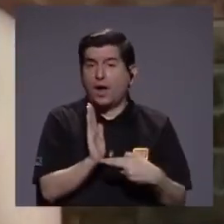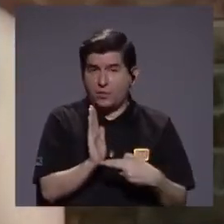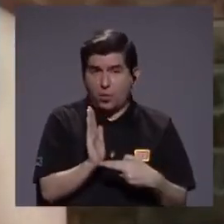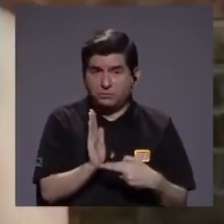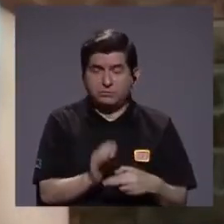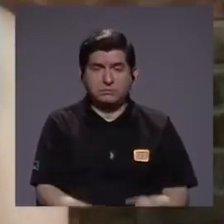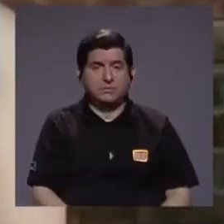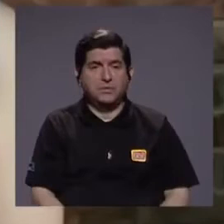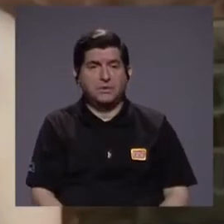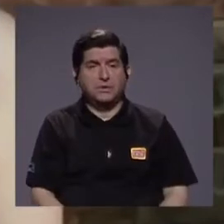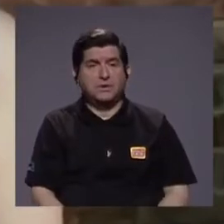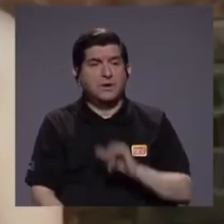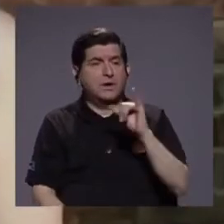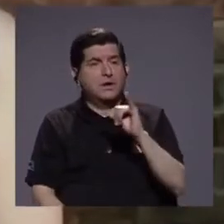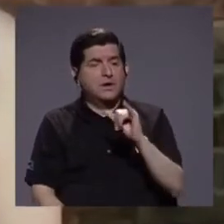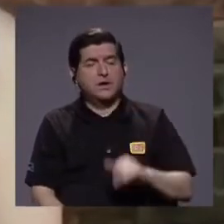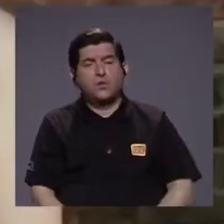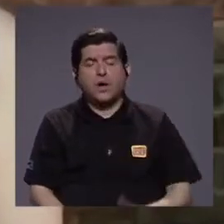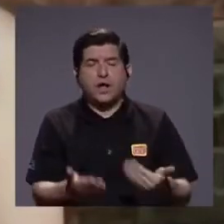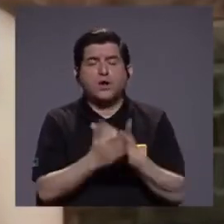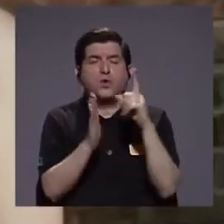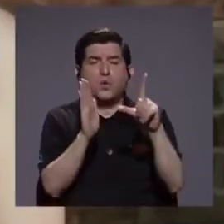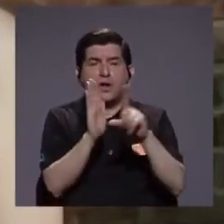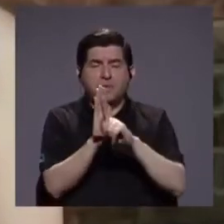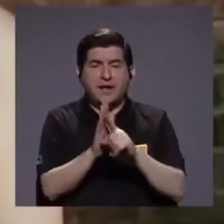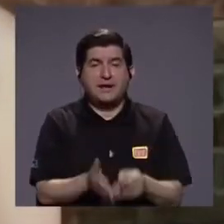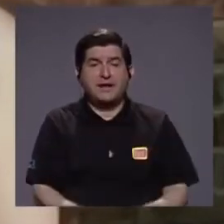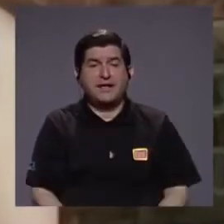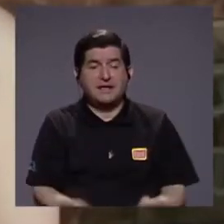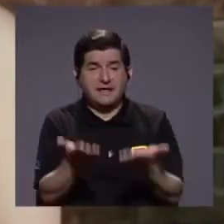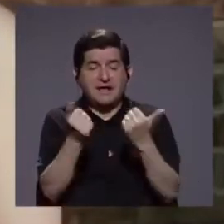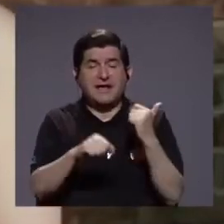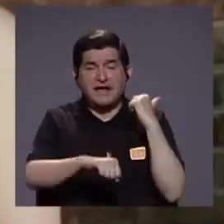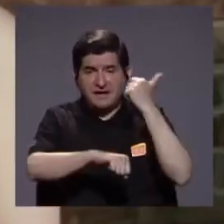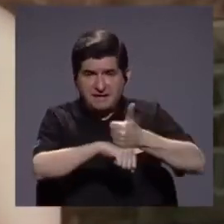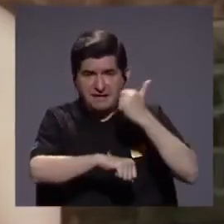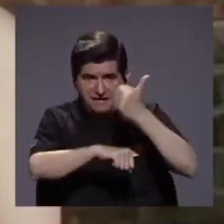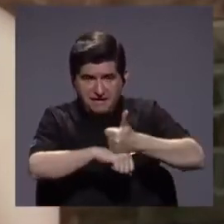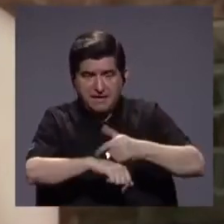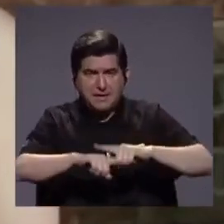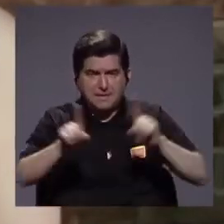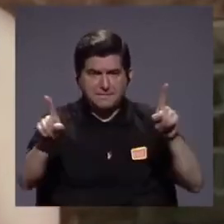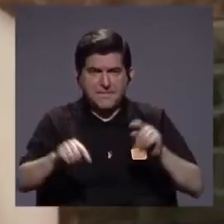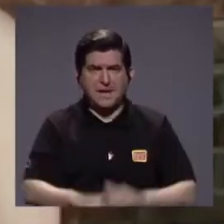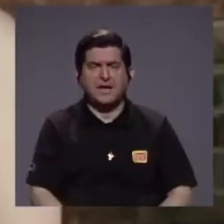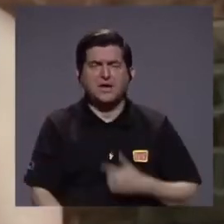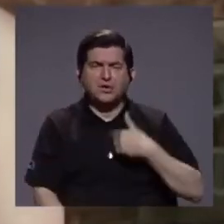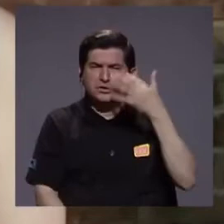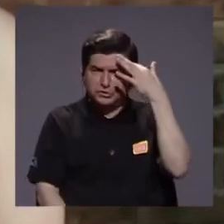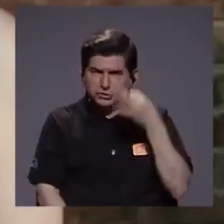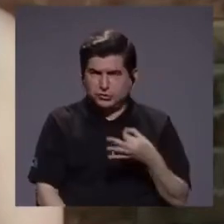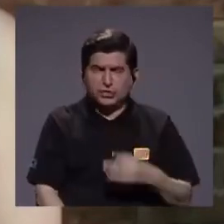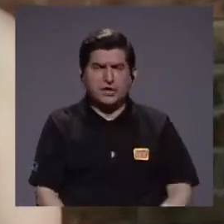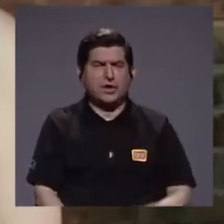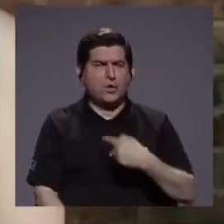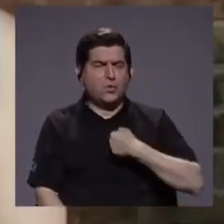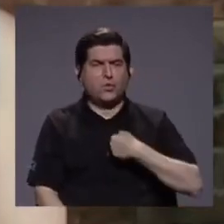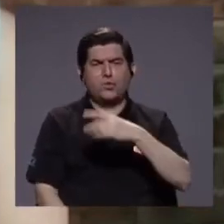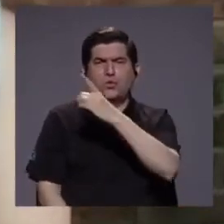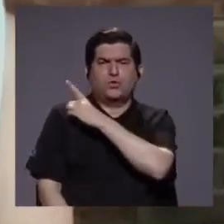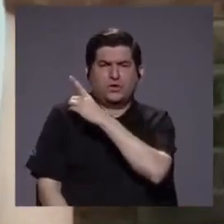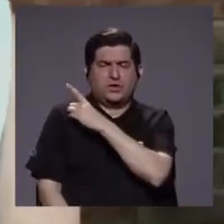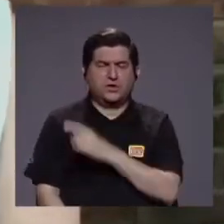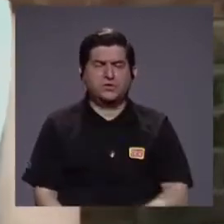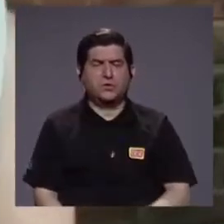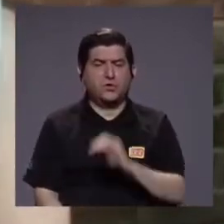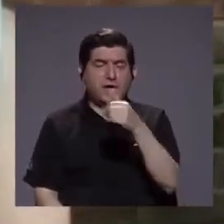y nuevas leyes que se quieren implementar, pero para esto yo considero que uno como director y